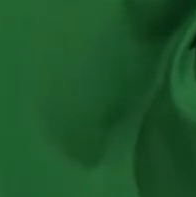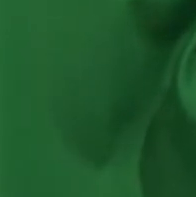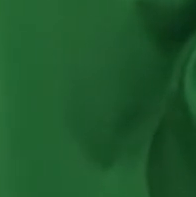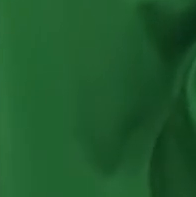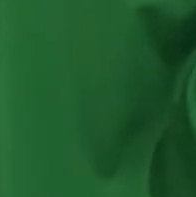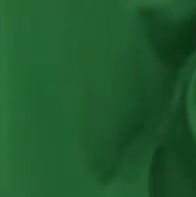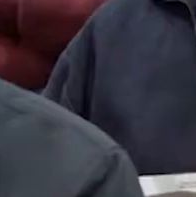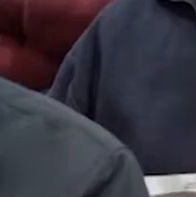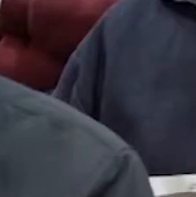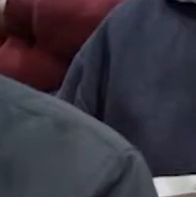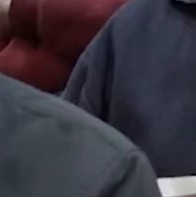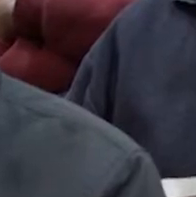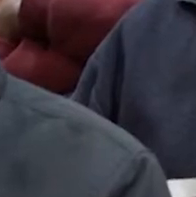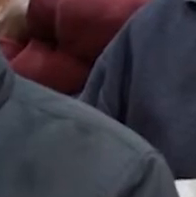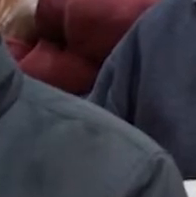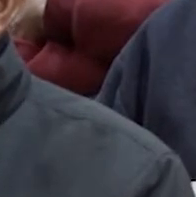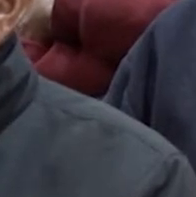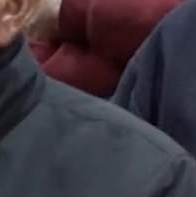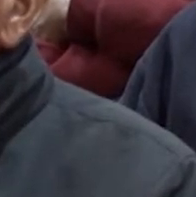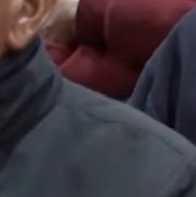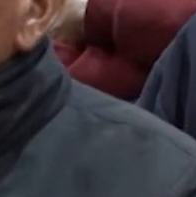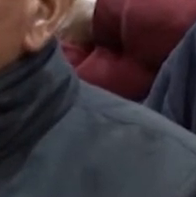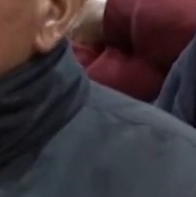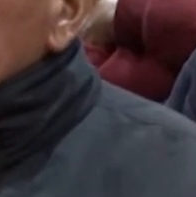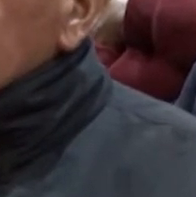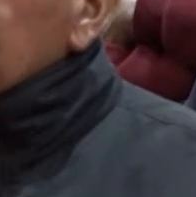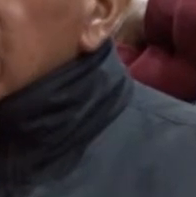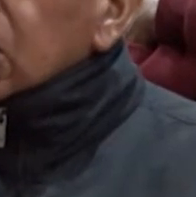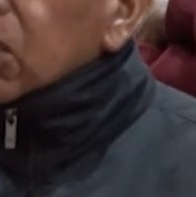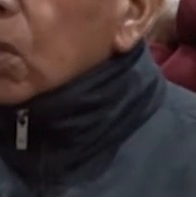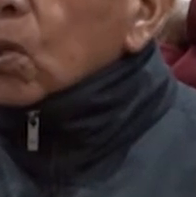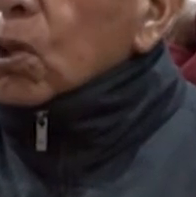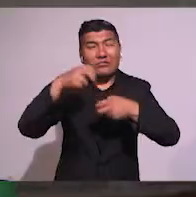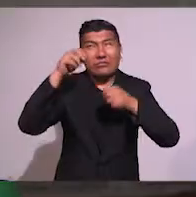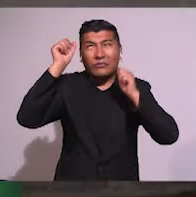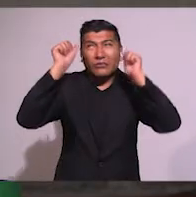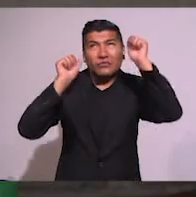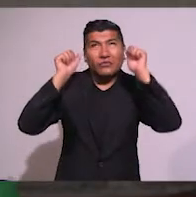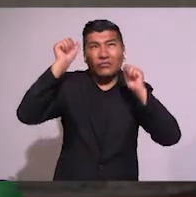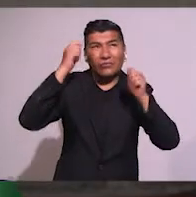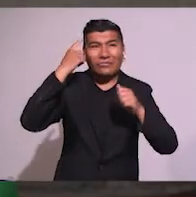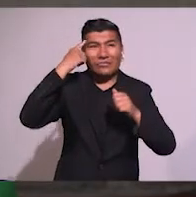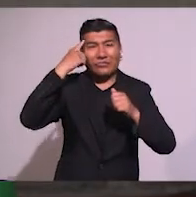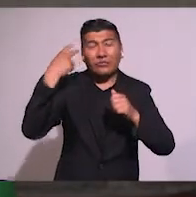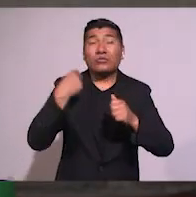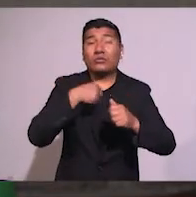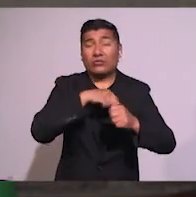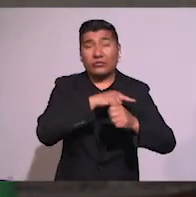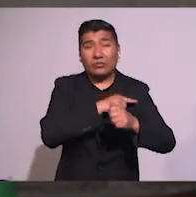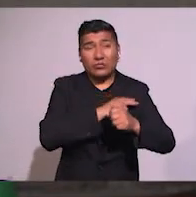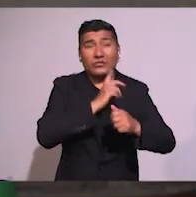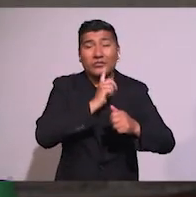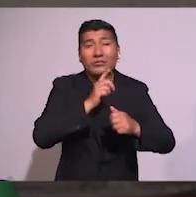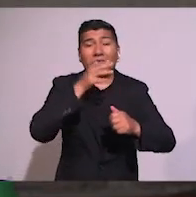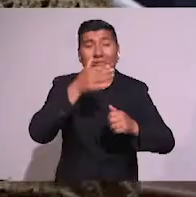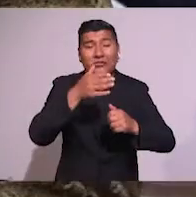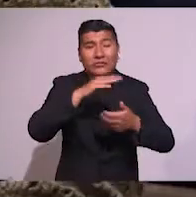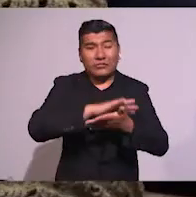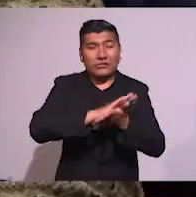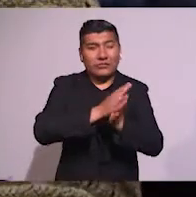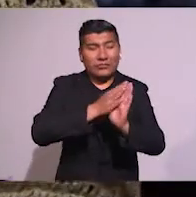los bolivianos el don del diálogo y la reconciliación. Seamos artesanos de la